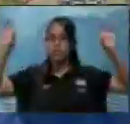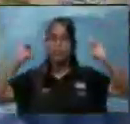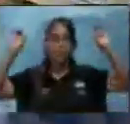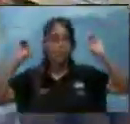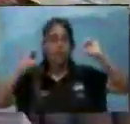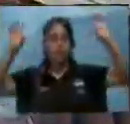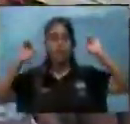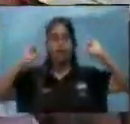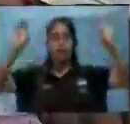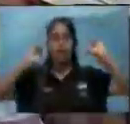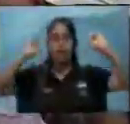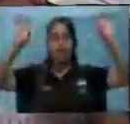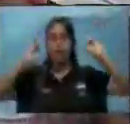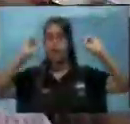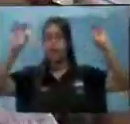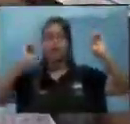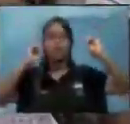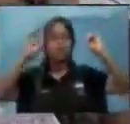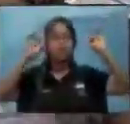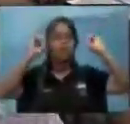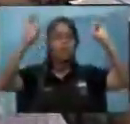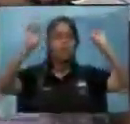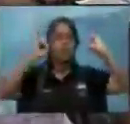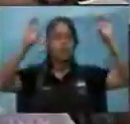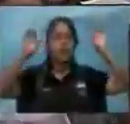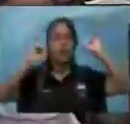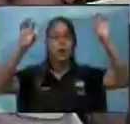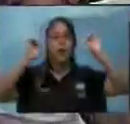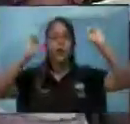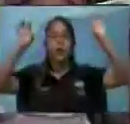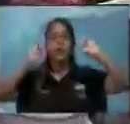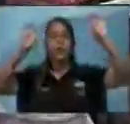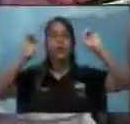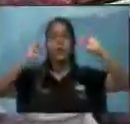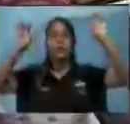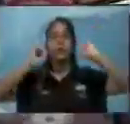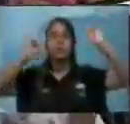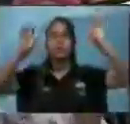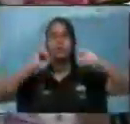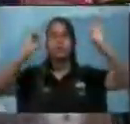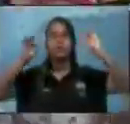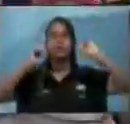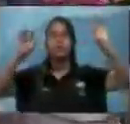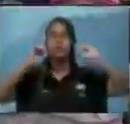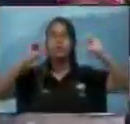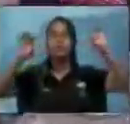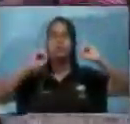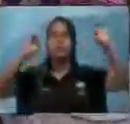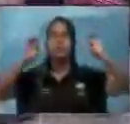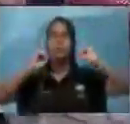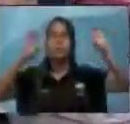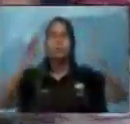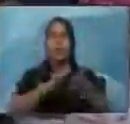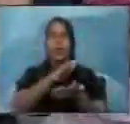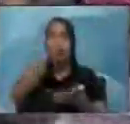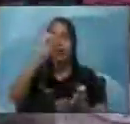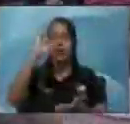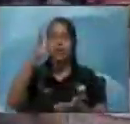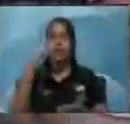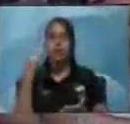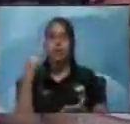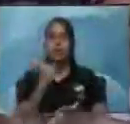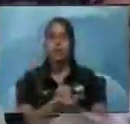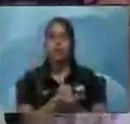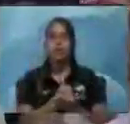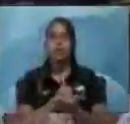nosotros a Dios Gloria a Dios Gloria a Dios Gloria a Dios Gloria a Dios Gloria a Dios Gloria a